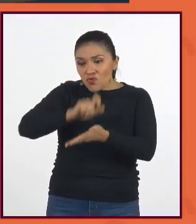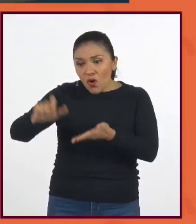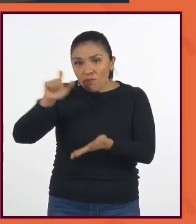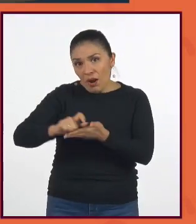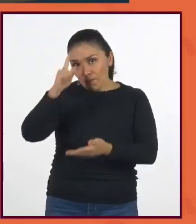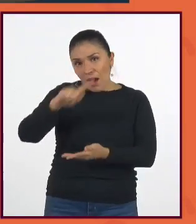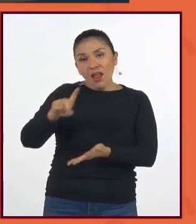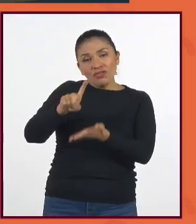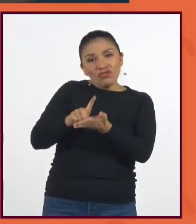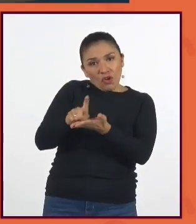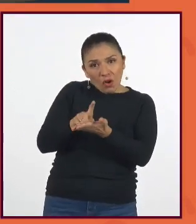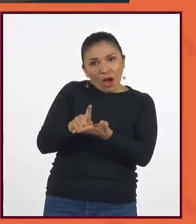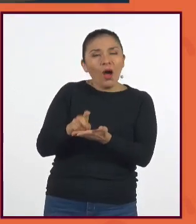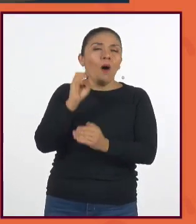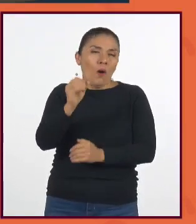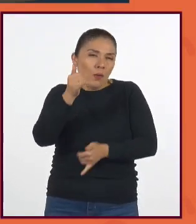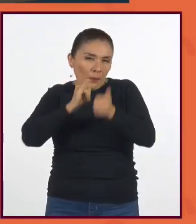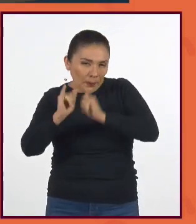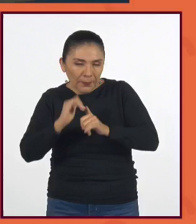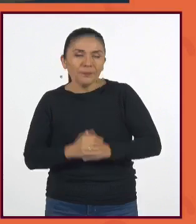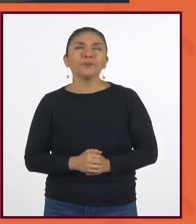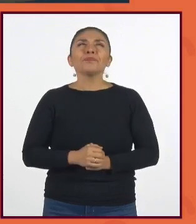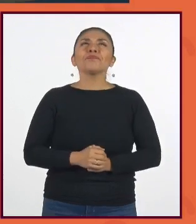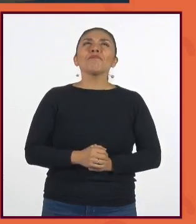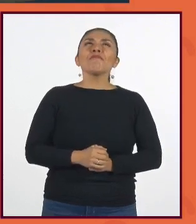el acceso a algunas